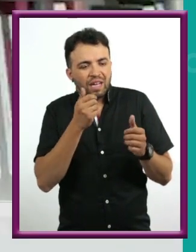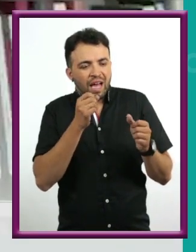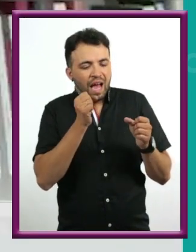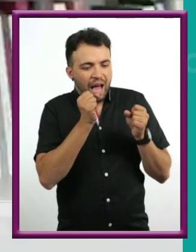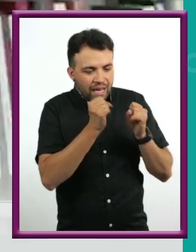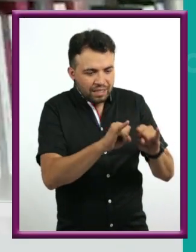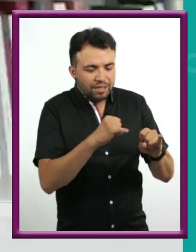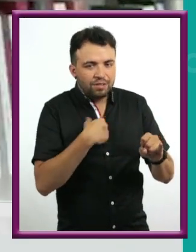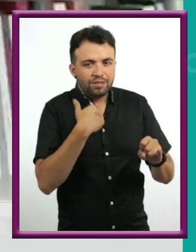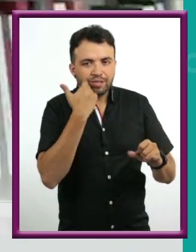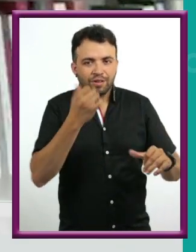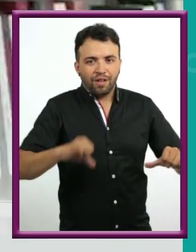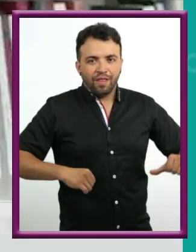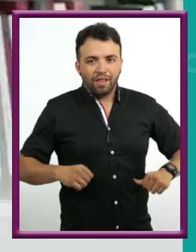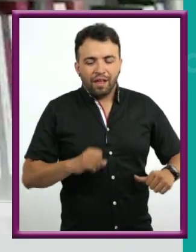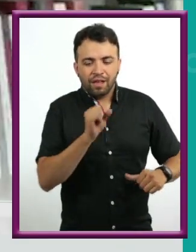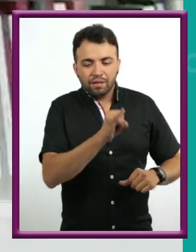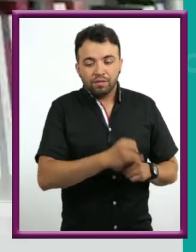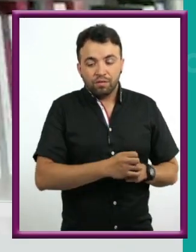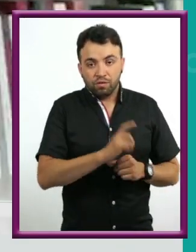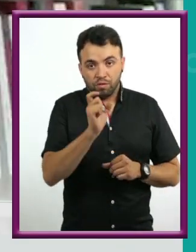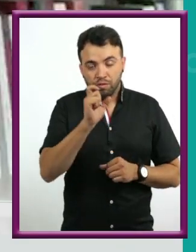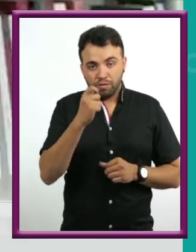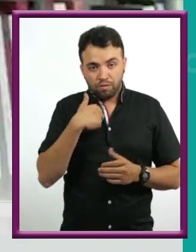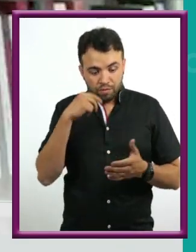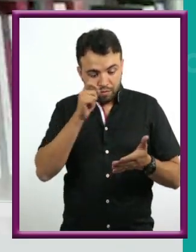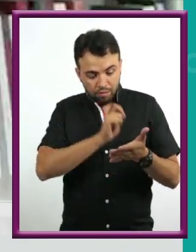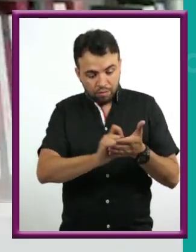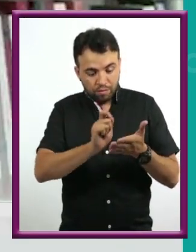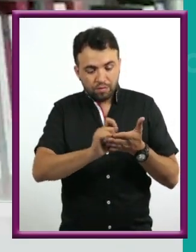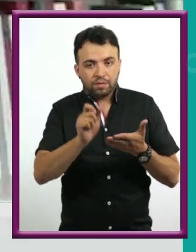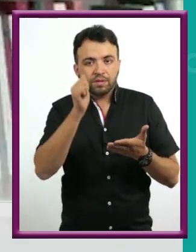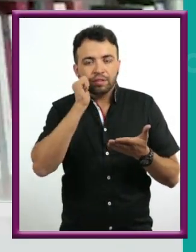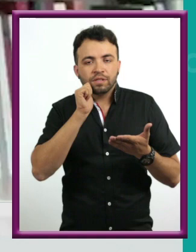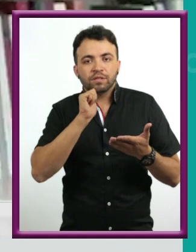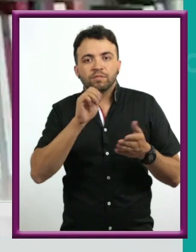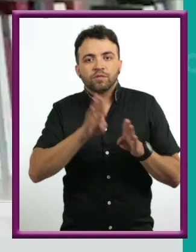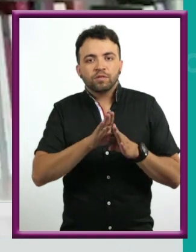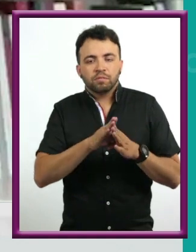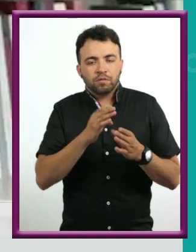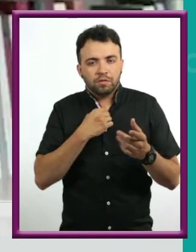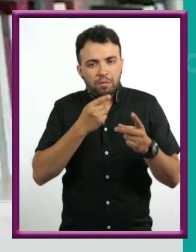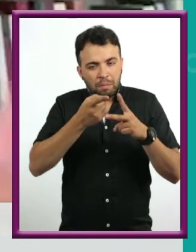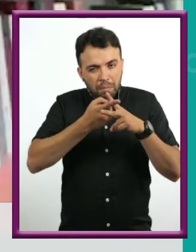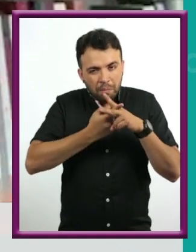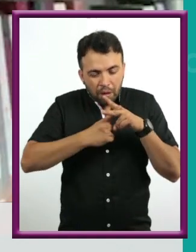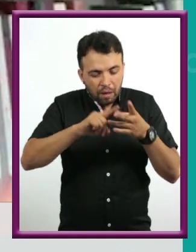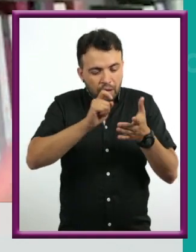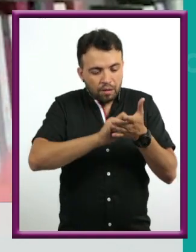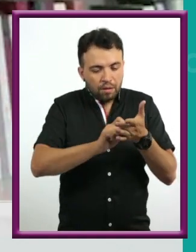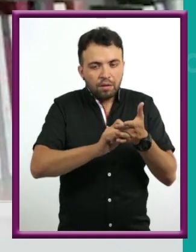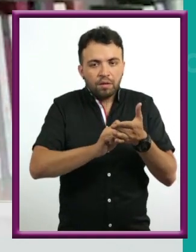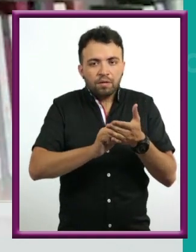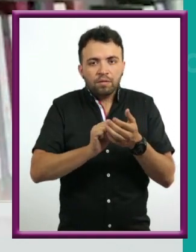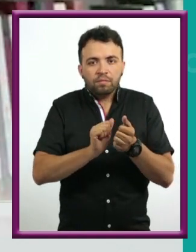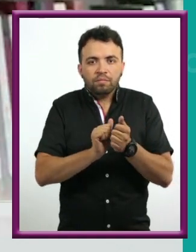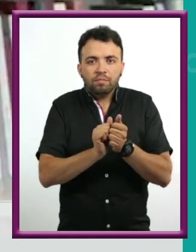Cuando uno escucha a los personajes, el personaje siempre va a estar revelándonos cosas, nos va